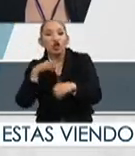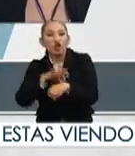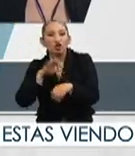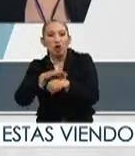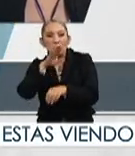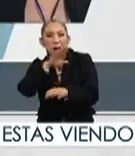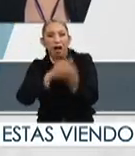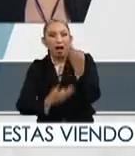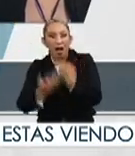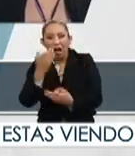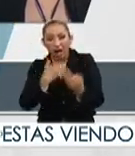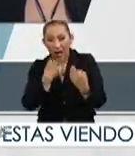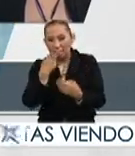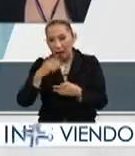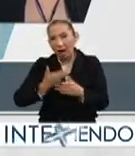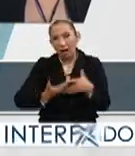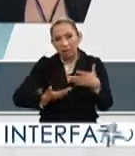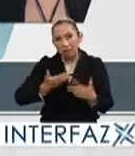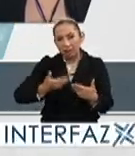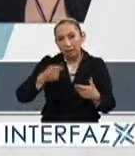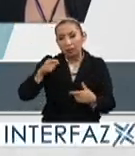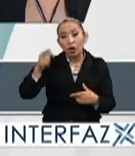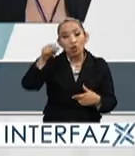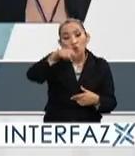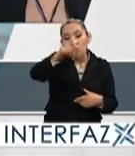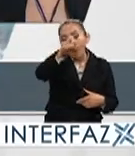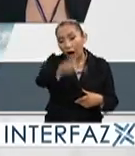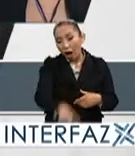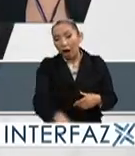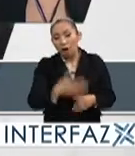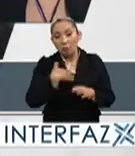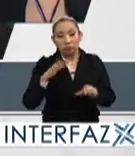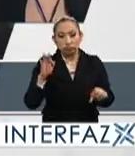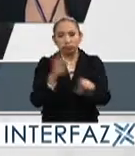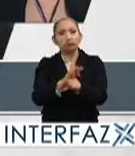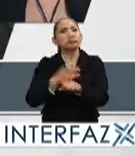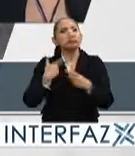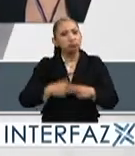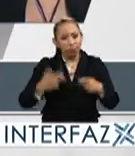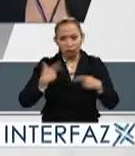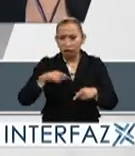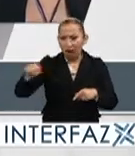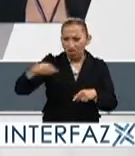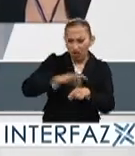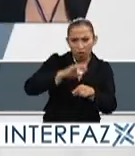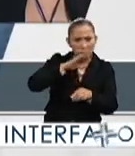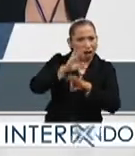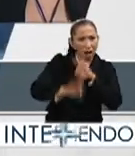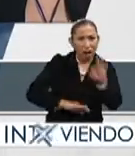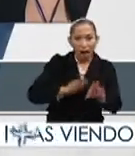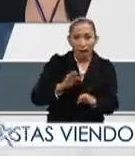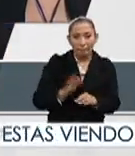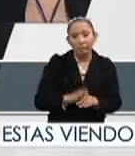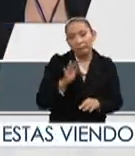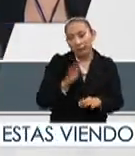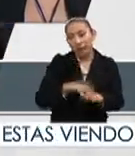Se habla en la actualidad incluso de algunas figuras que son defensores de los pacientes, sobre todo